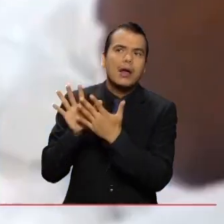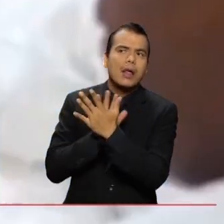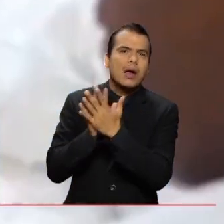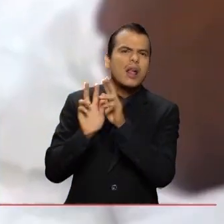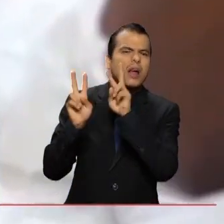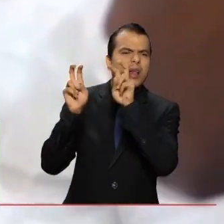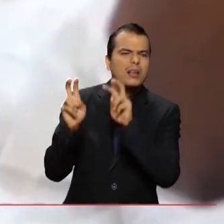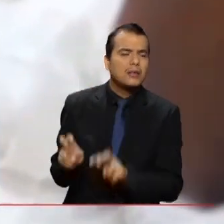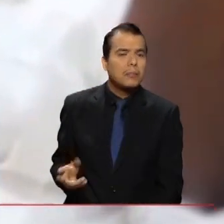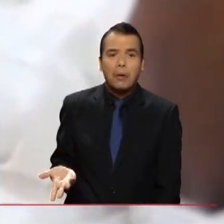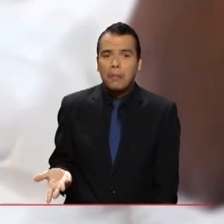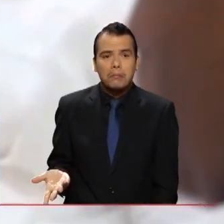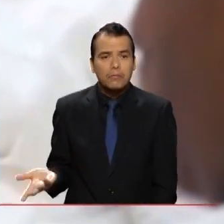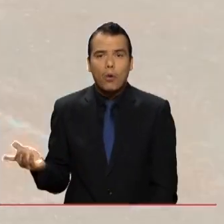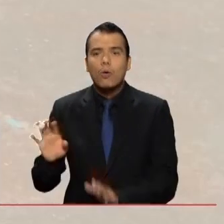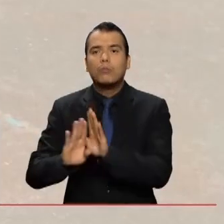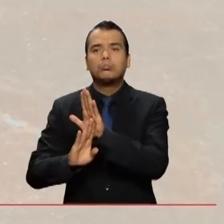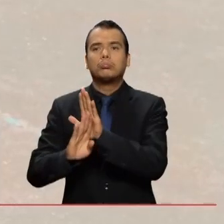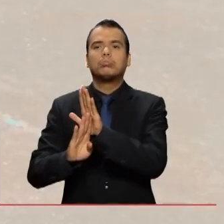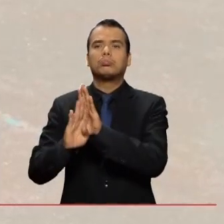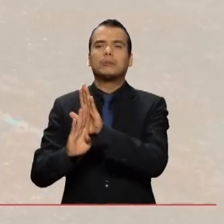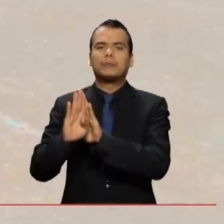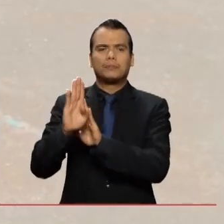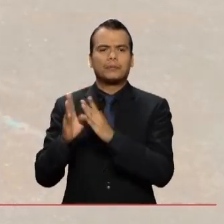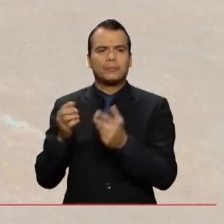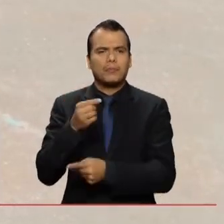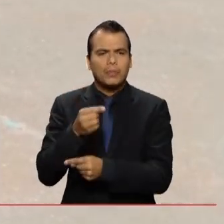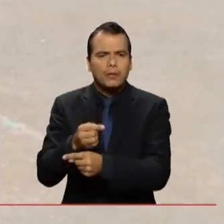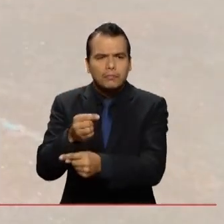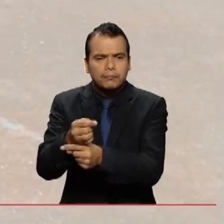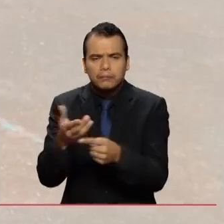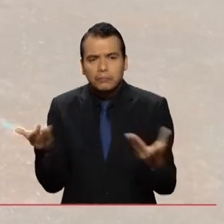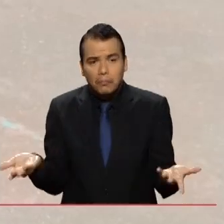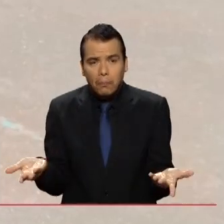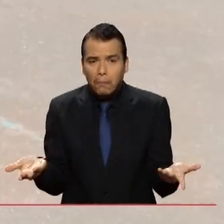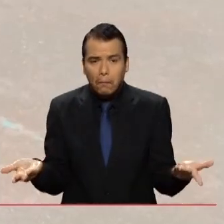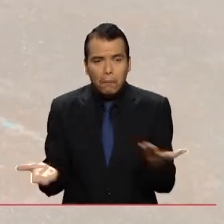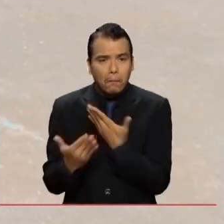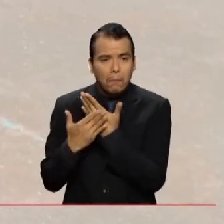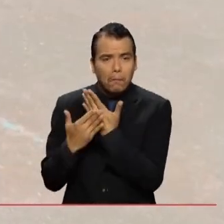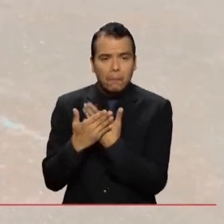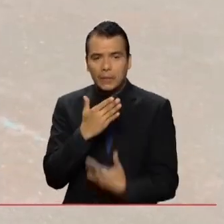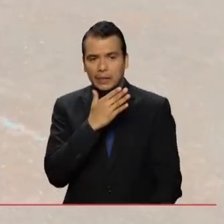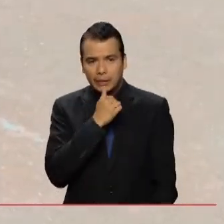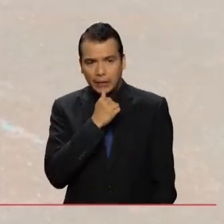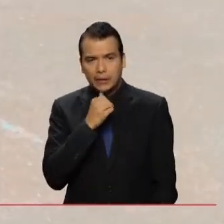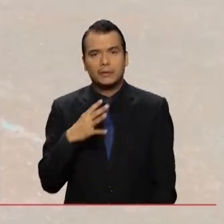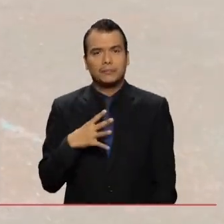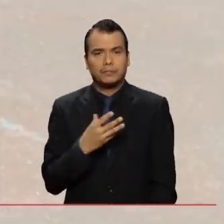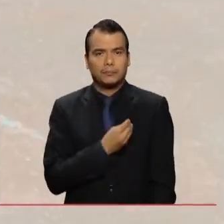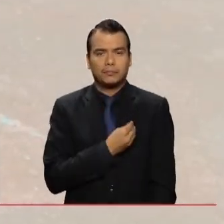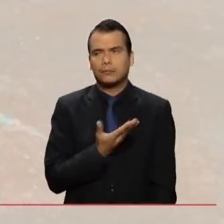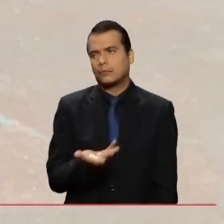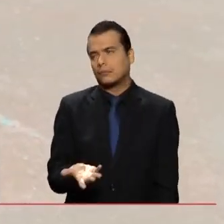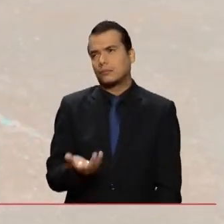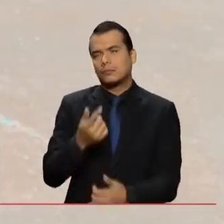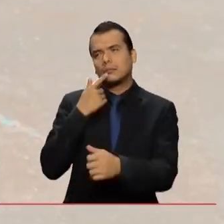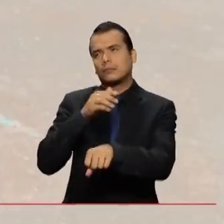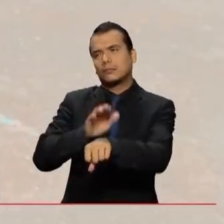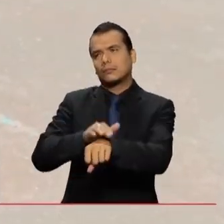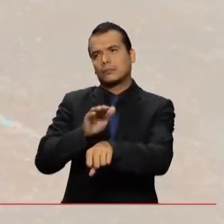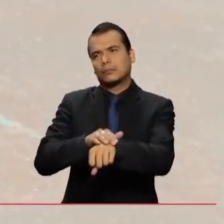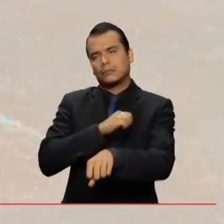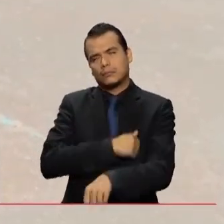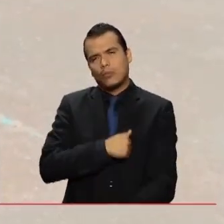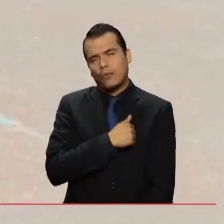logros. Por esa razón nosotros, insisto, hemos calado las solicitudes respetuosas para que nos vincule y nosotros ser testigos de